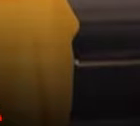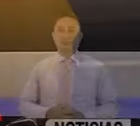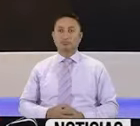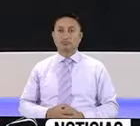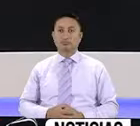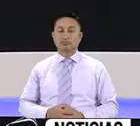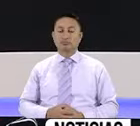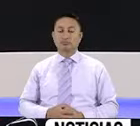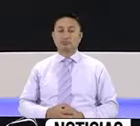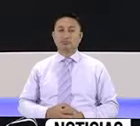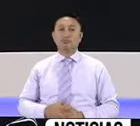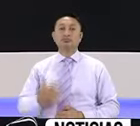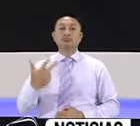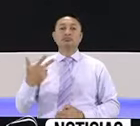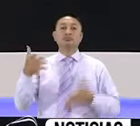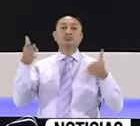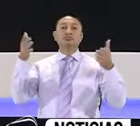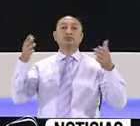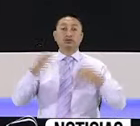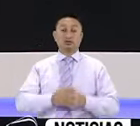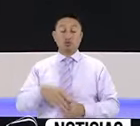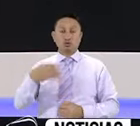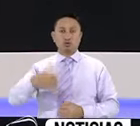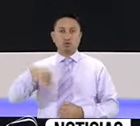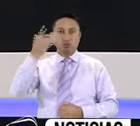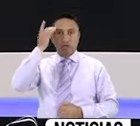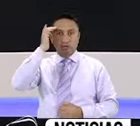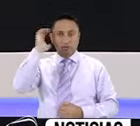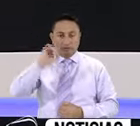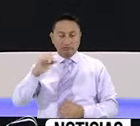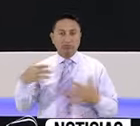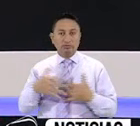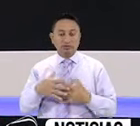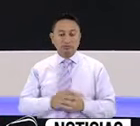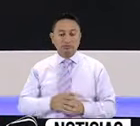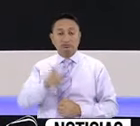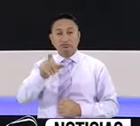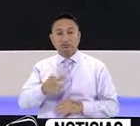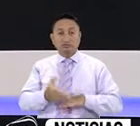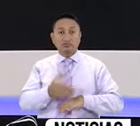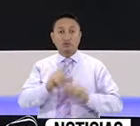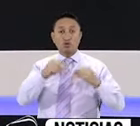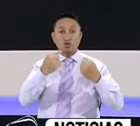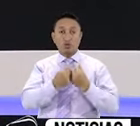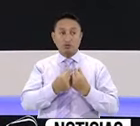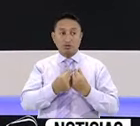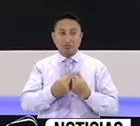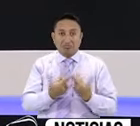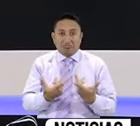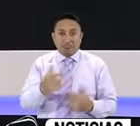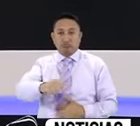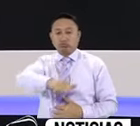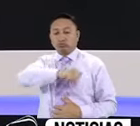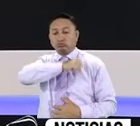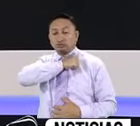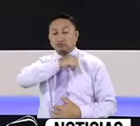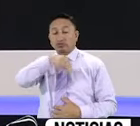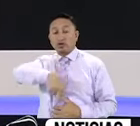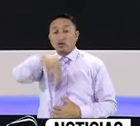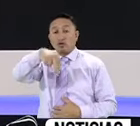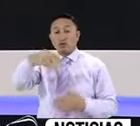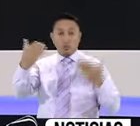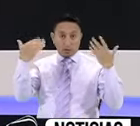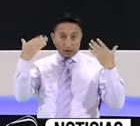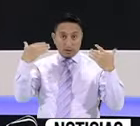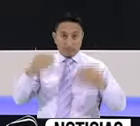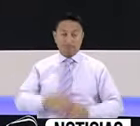Tres docentes vivieron un momento de terror cuando fueron secuestrados por sujetos desconocidos en el noroeste de la ciudad de Guayaquil.